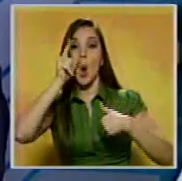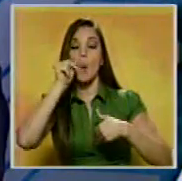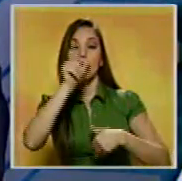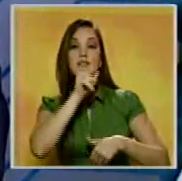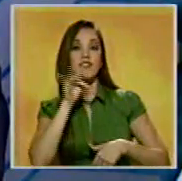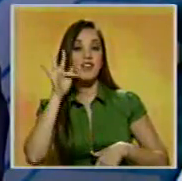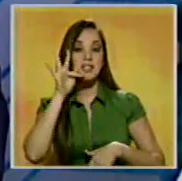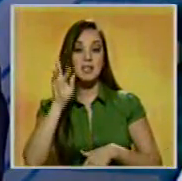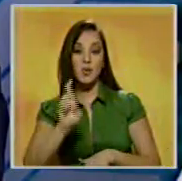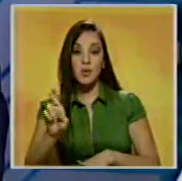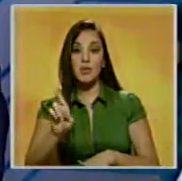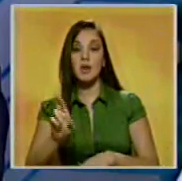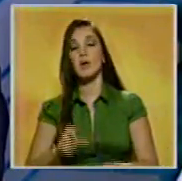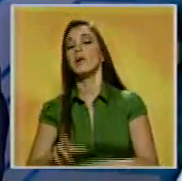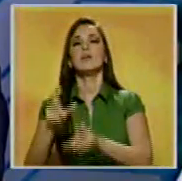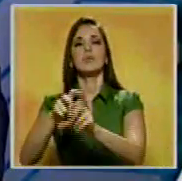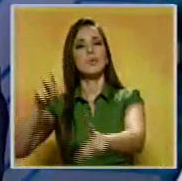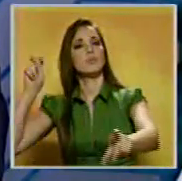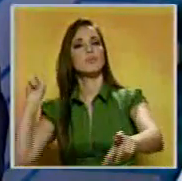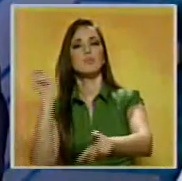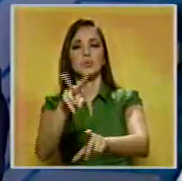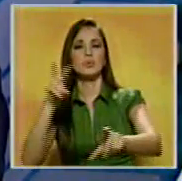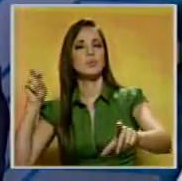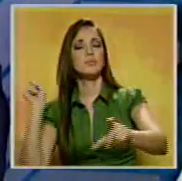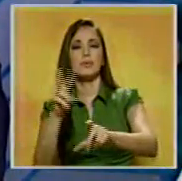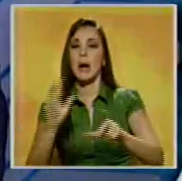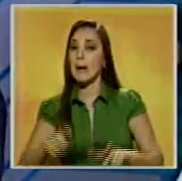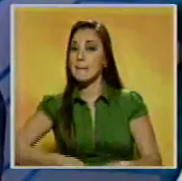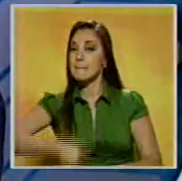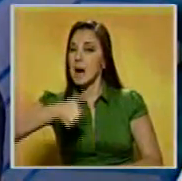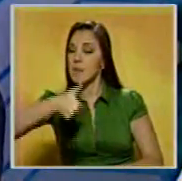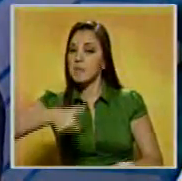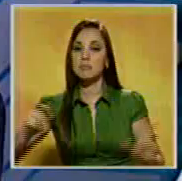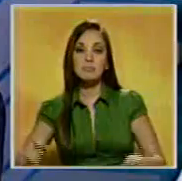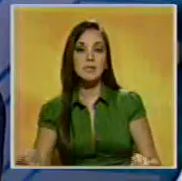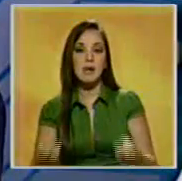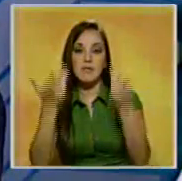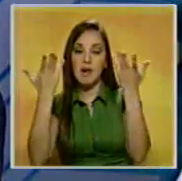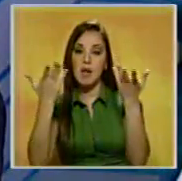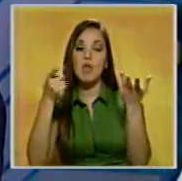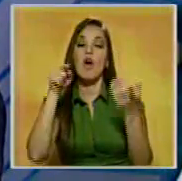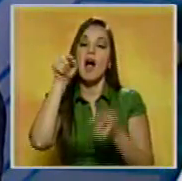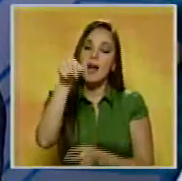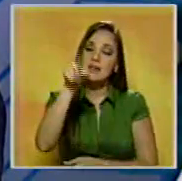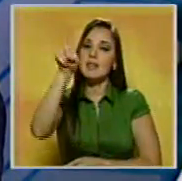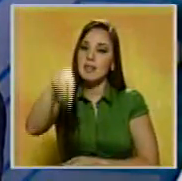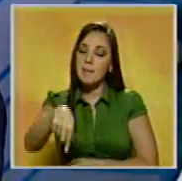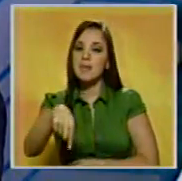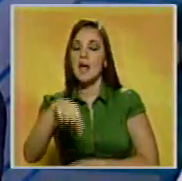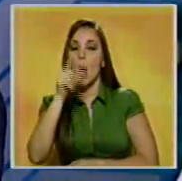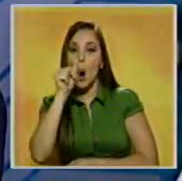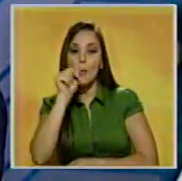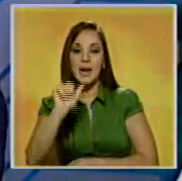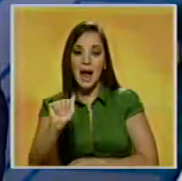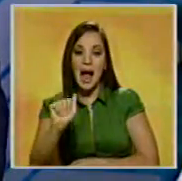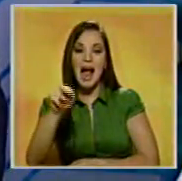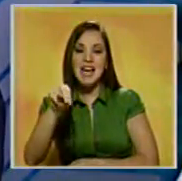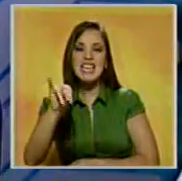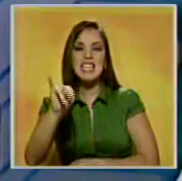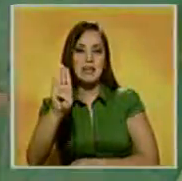lugar de la lista de lanzadores con más juegos salvados de por vida en la Gran Carpa, en una jornada en la que Aníbal Sánchez ganó su octavo juego de la